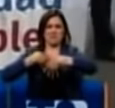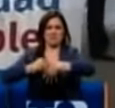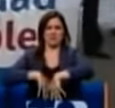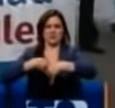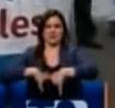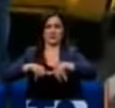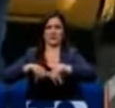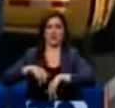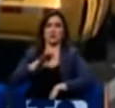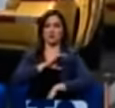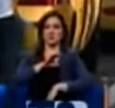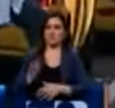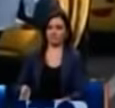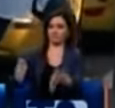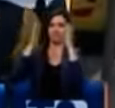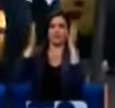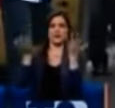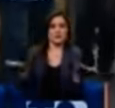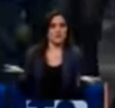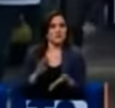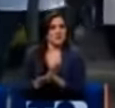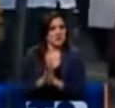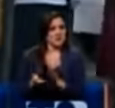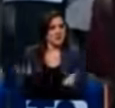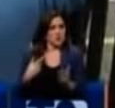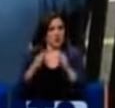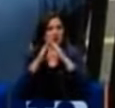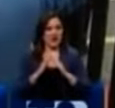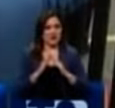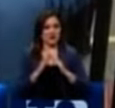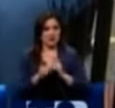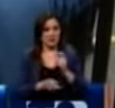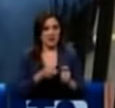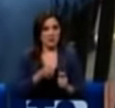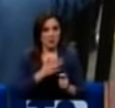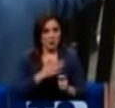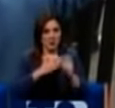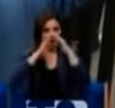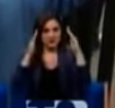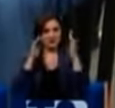los escuche, ya que se oponen a salir de sus predios para dar paso a la obra.